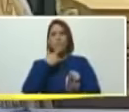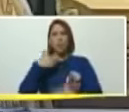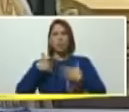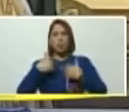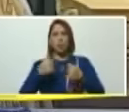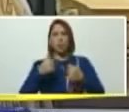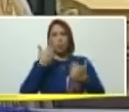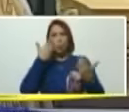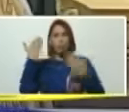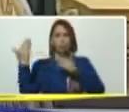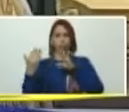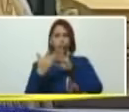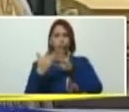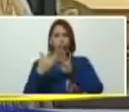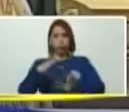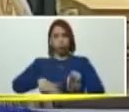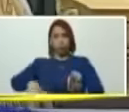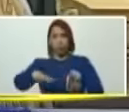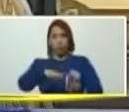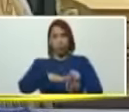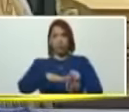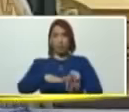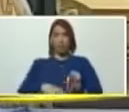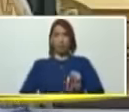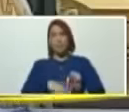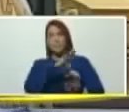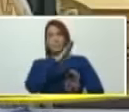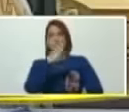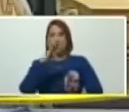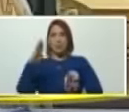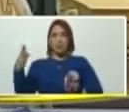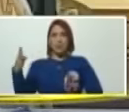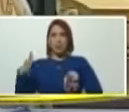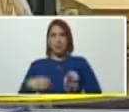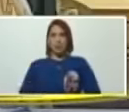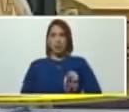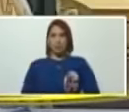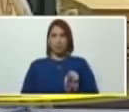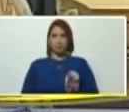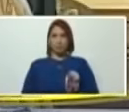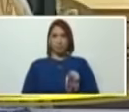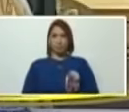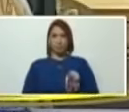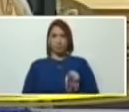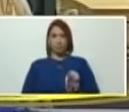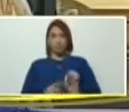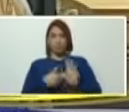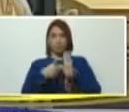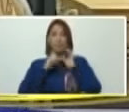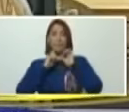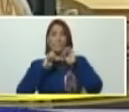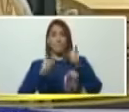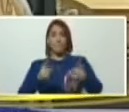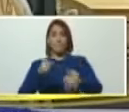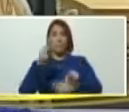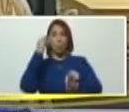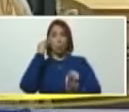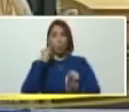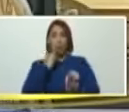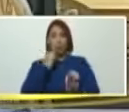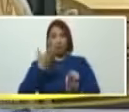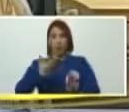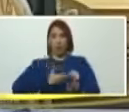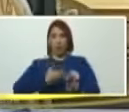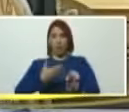allá tenemos en la Plaza Bicentenario, en el Monumento al Bicentenario, en plena Avenida Bolívar, a la alcaldesa